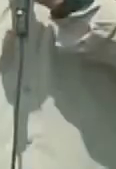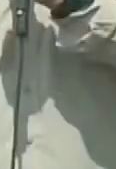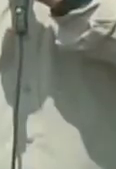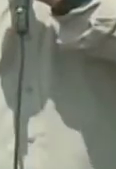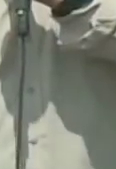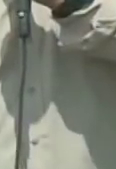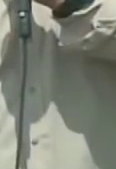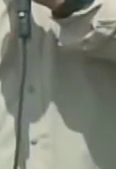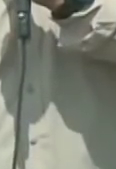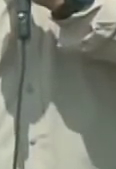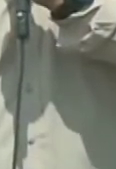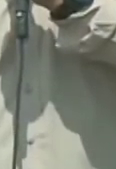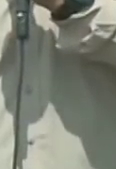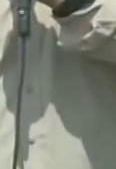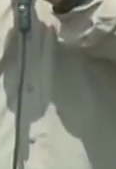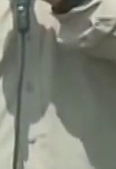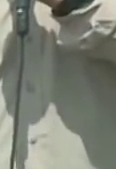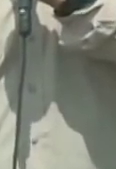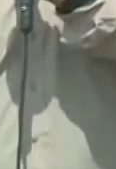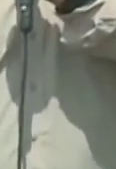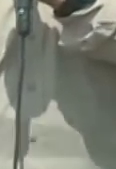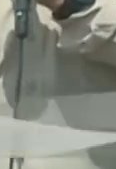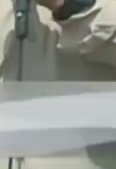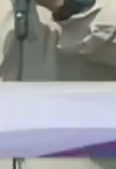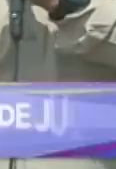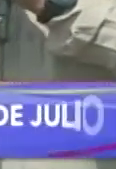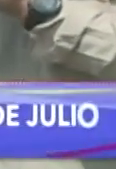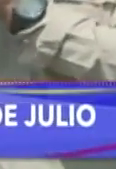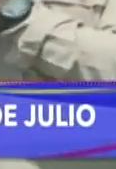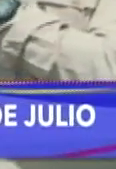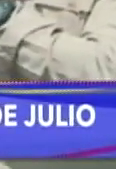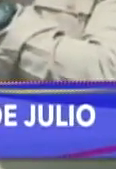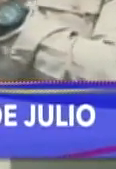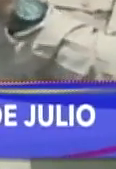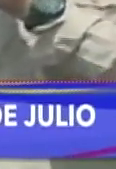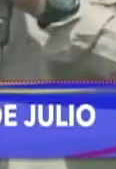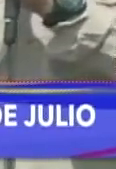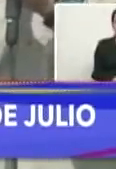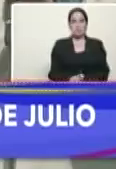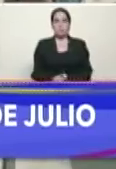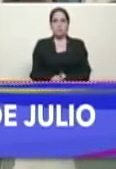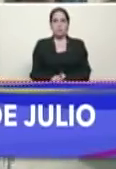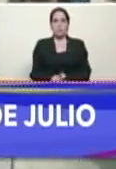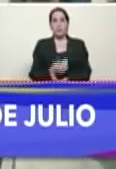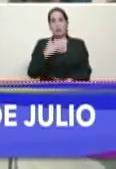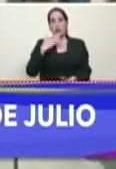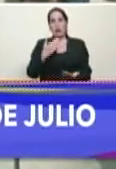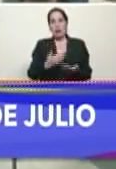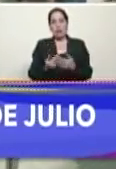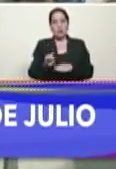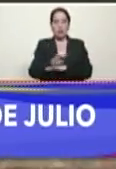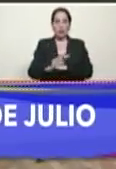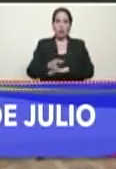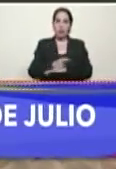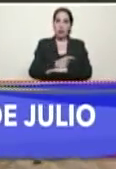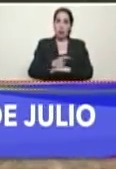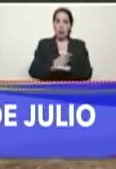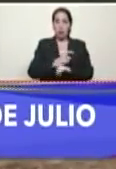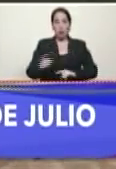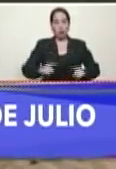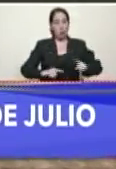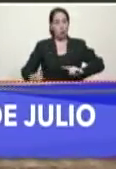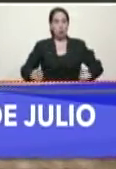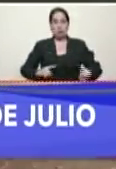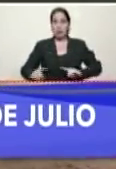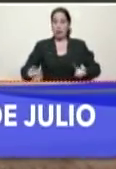insertada dentro la recuperación de los espacios para nuestro pueblo. Gracias a mi mayor general, nuestro gobernador, porque ha sido nuestro coordinador